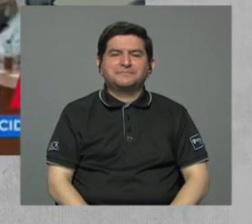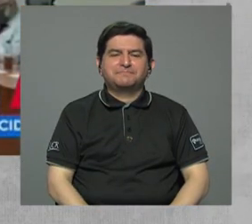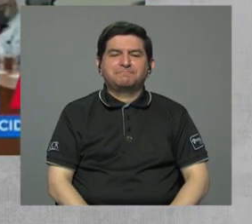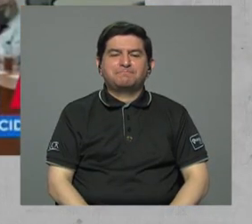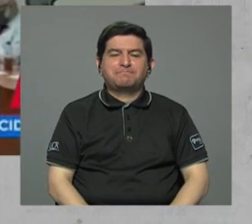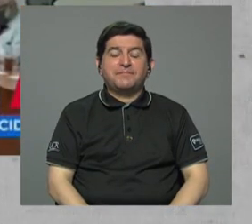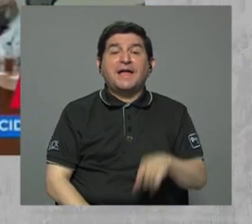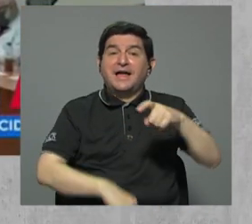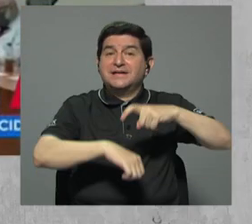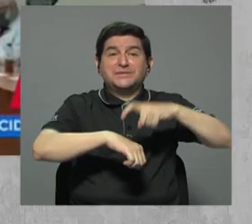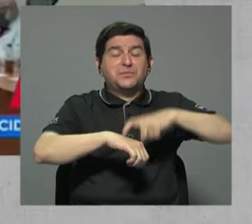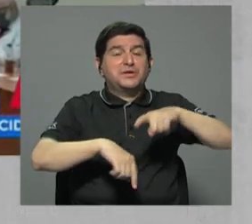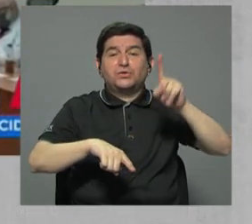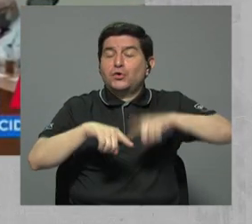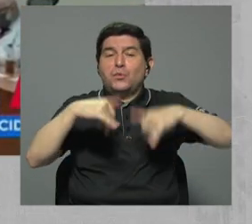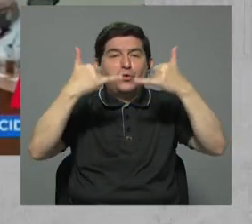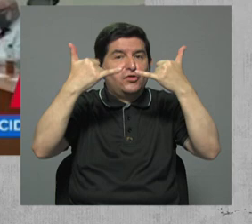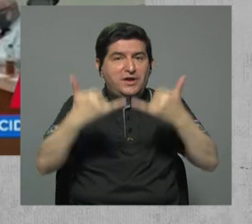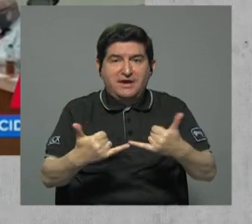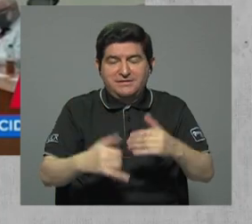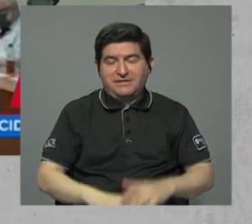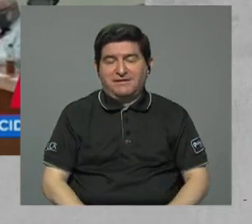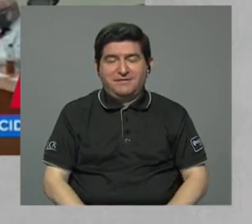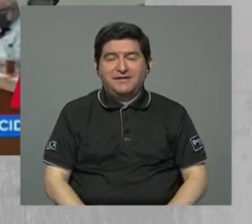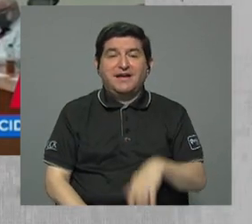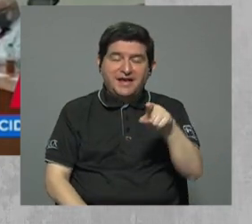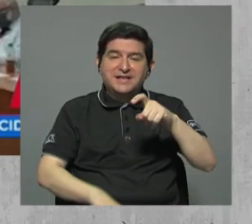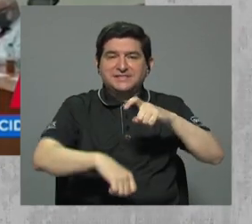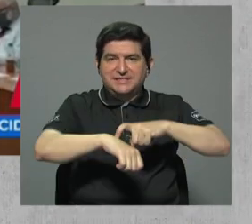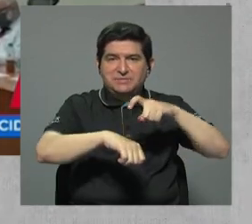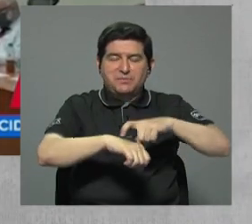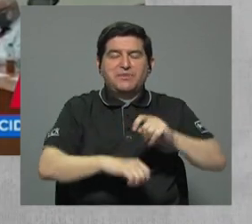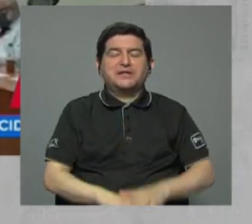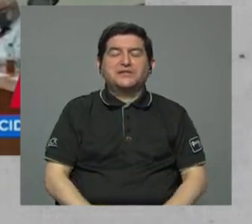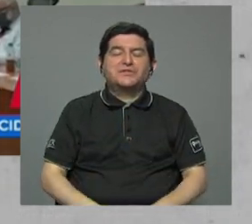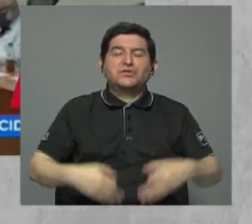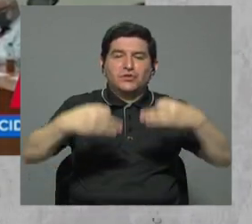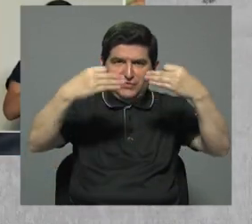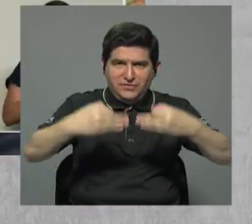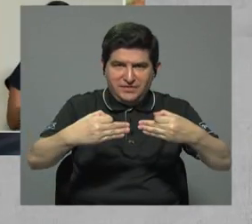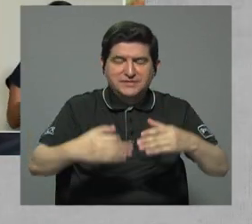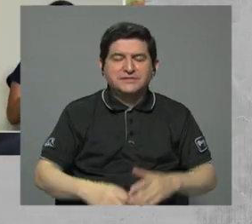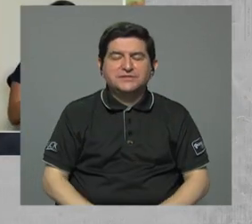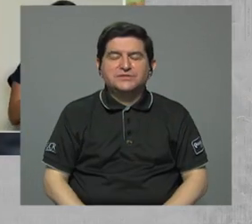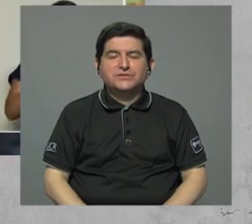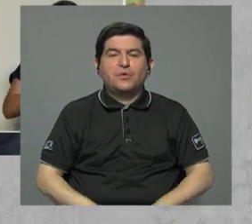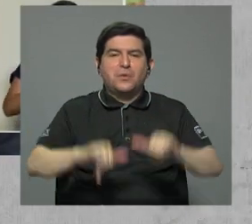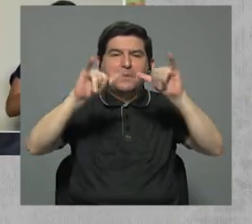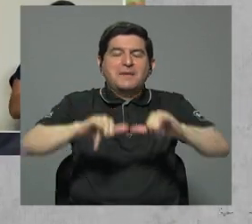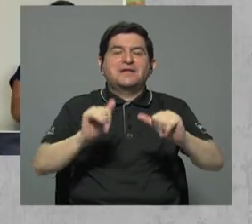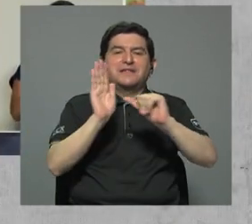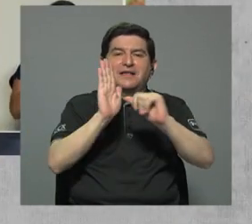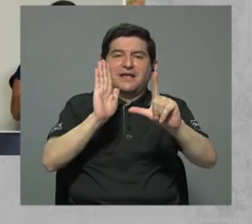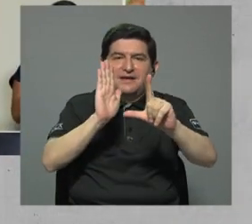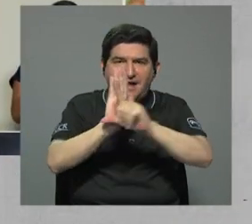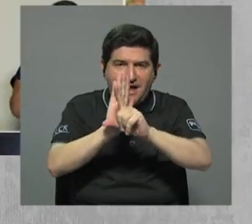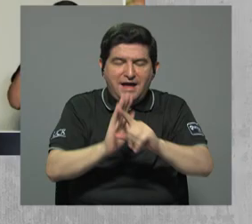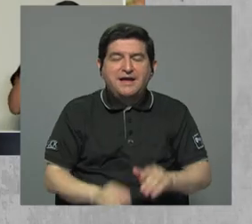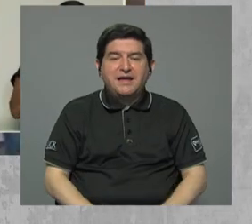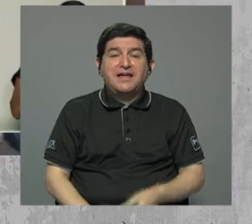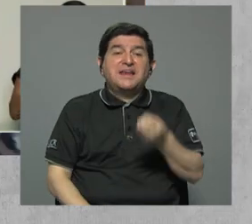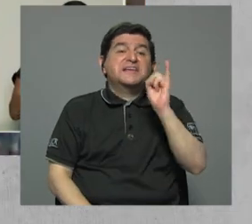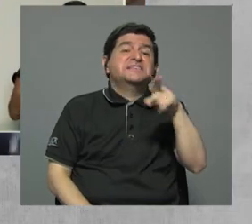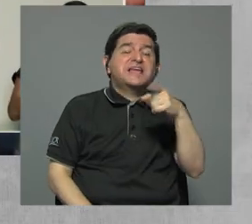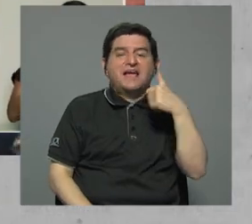Bueno, pues entonces ya se podría decir si él puede o no mantenerse con esa curul, en caso además de que